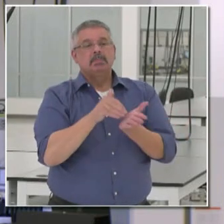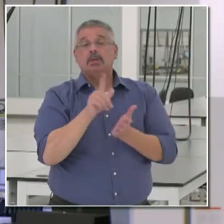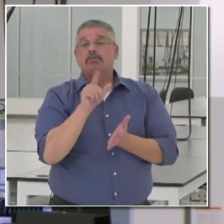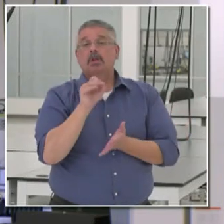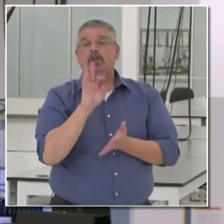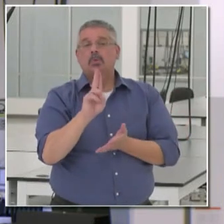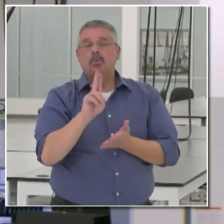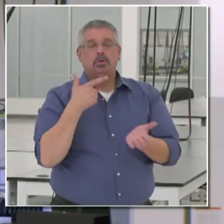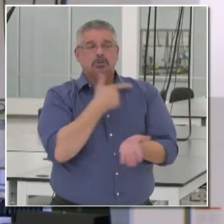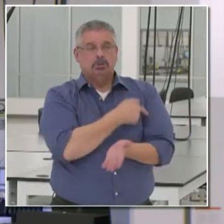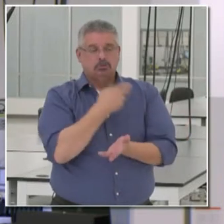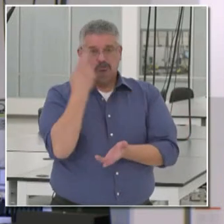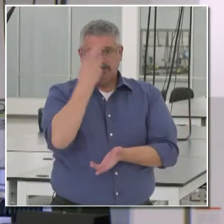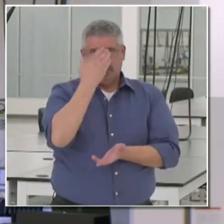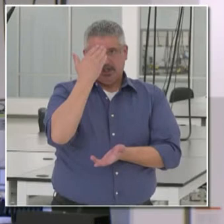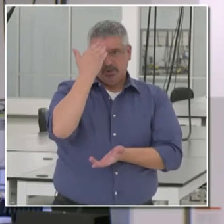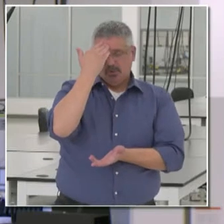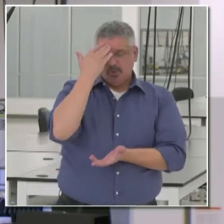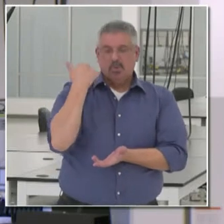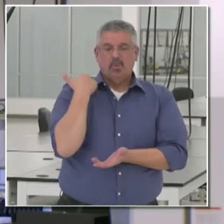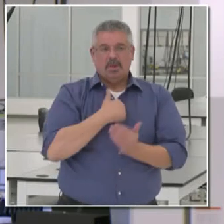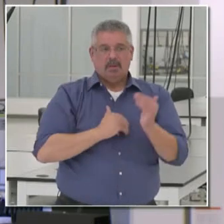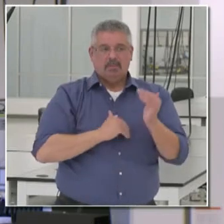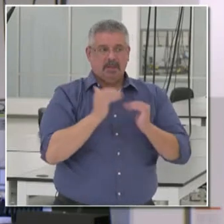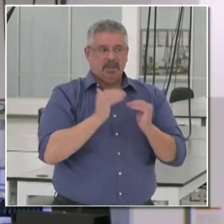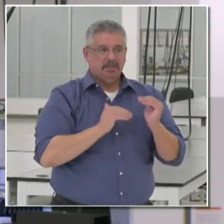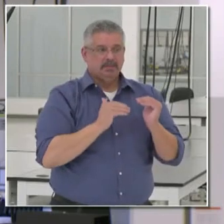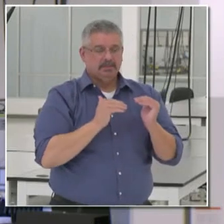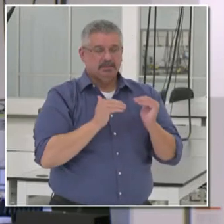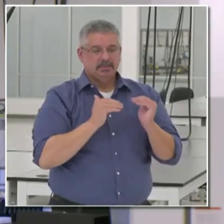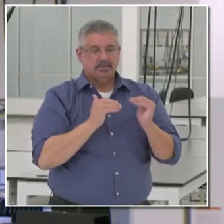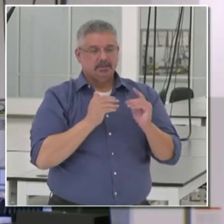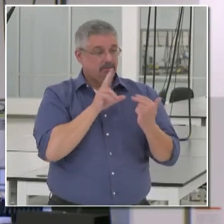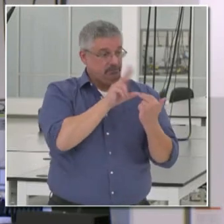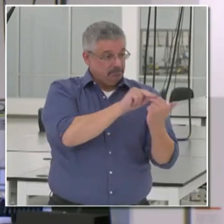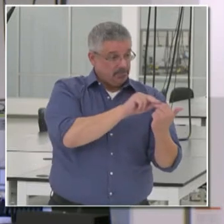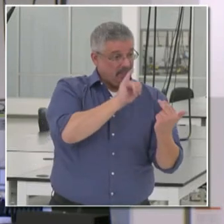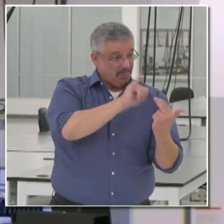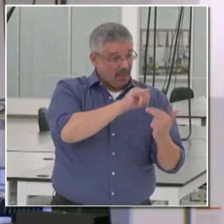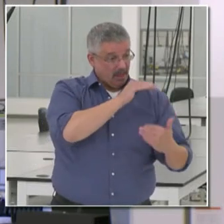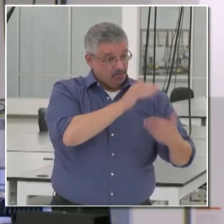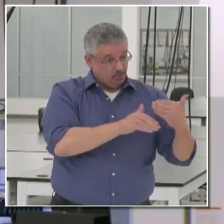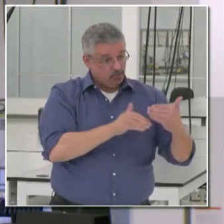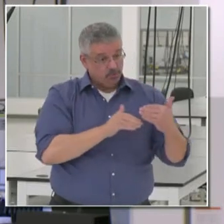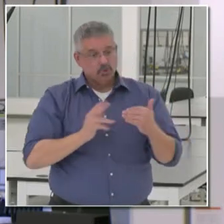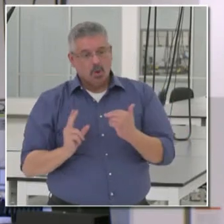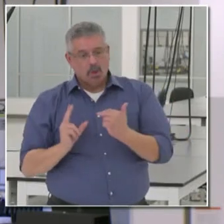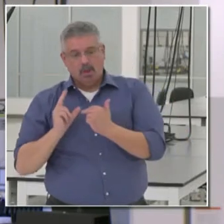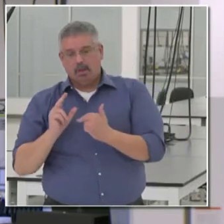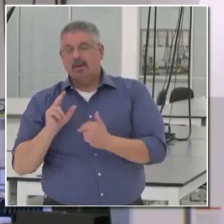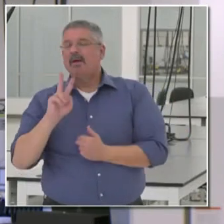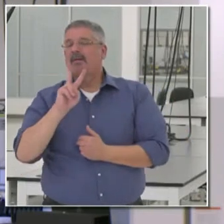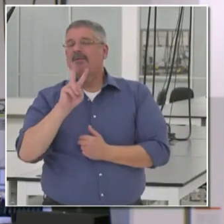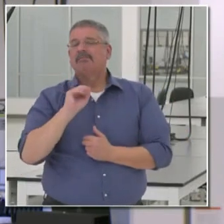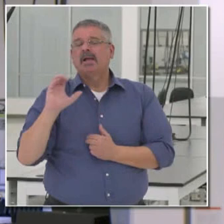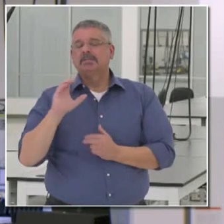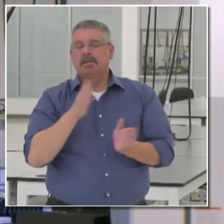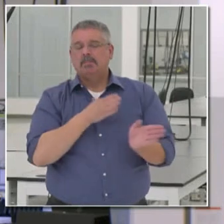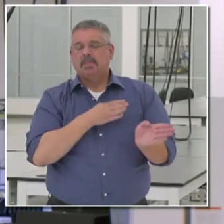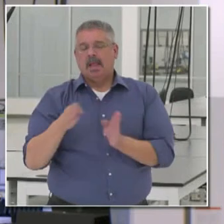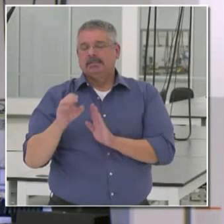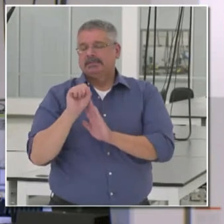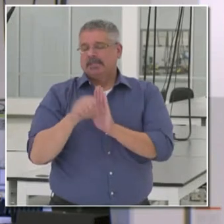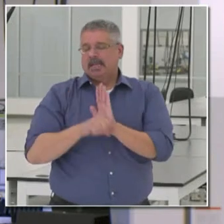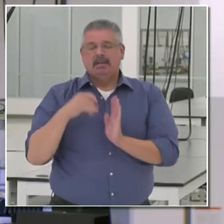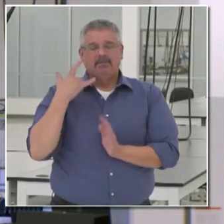de de vacunas al año y lo sé porque hemos creado en ese protocolo hemos aumentado el plan de